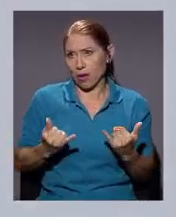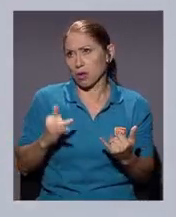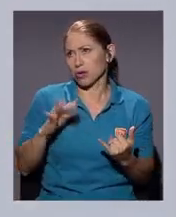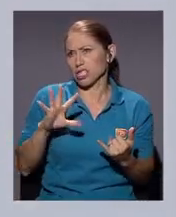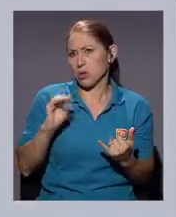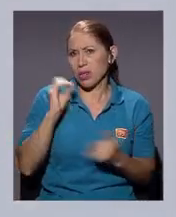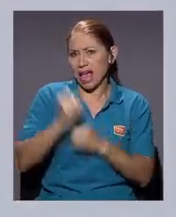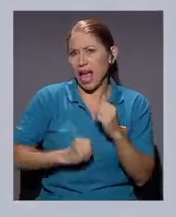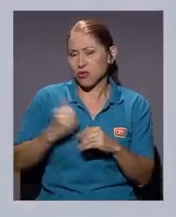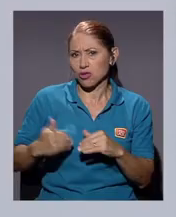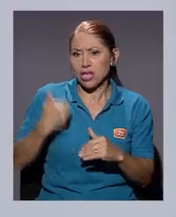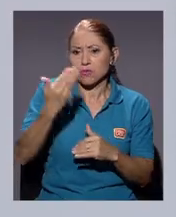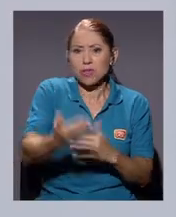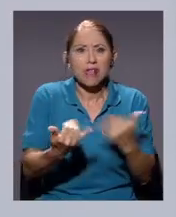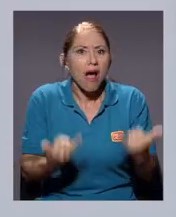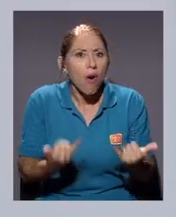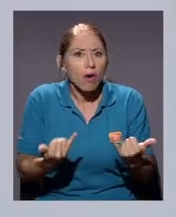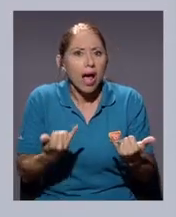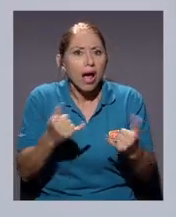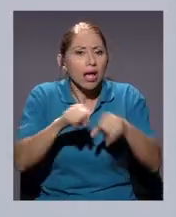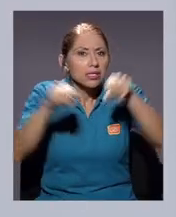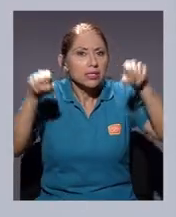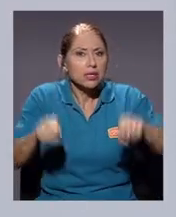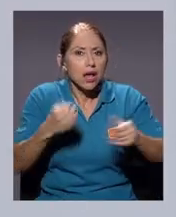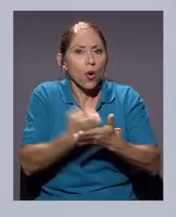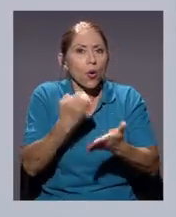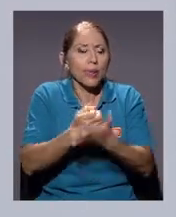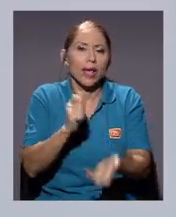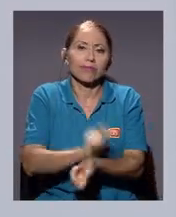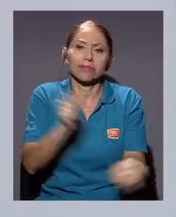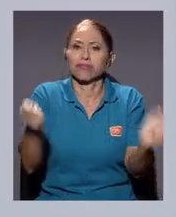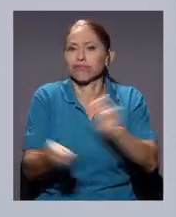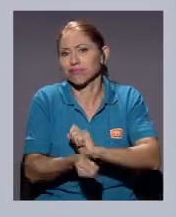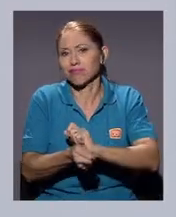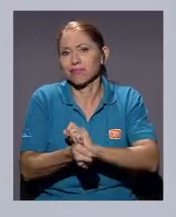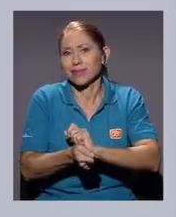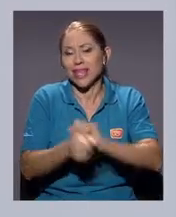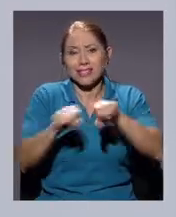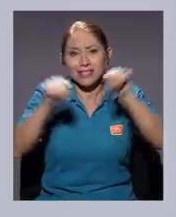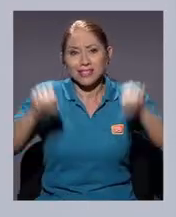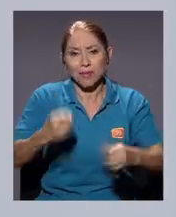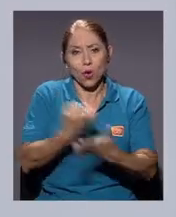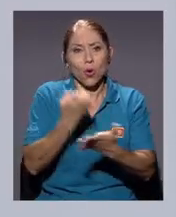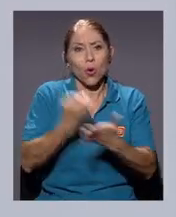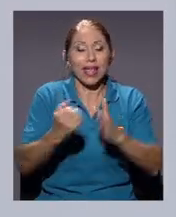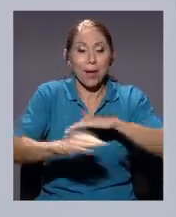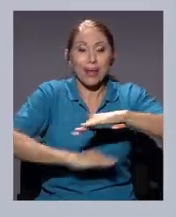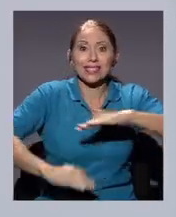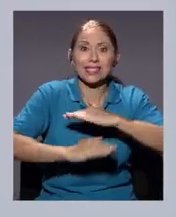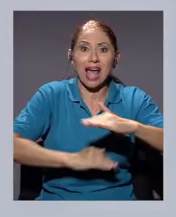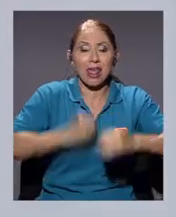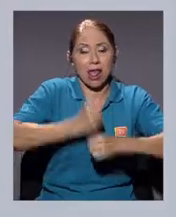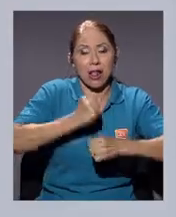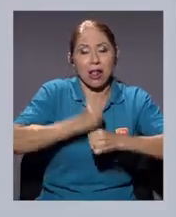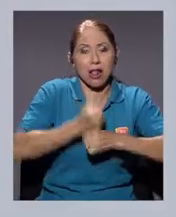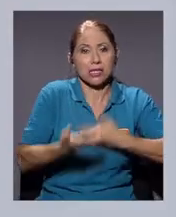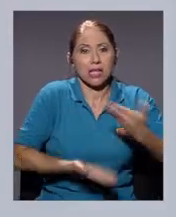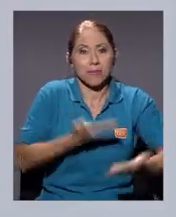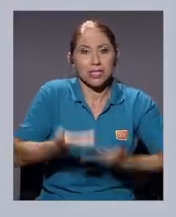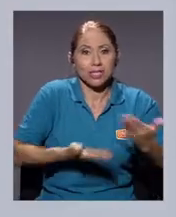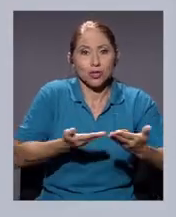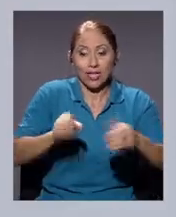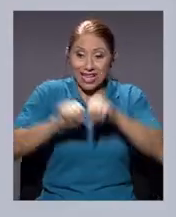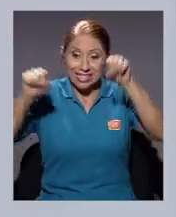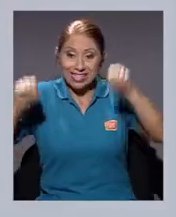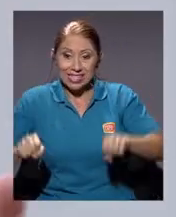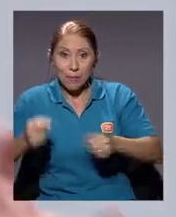años o 50 años después económica del país se ha modificado es una estructura económica basada en servicios por lo tanto el sistema tributario se